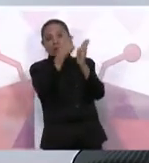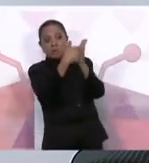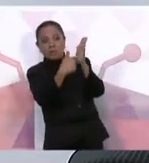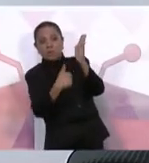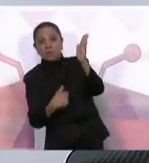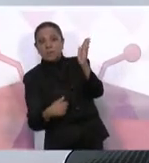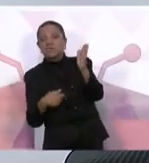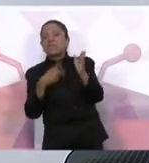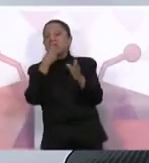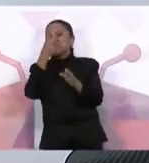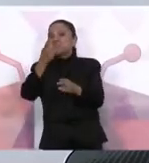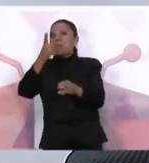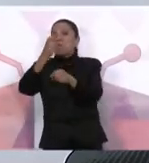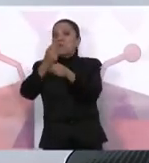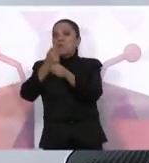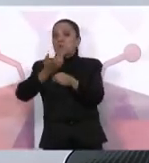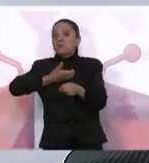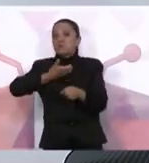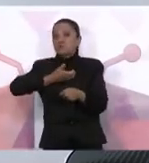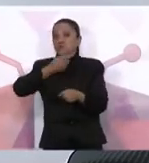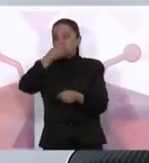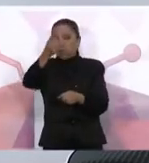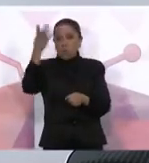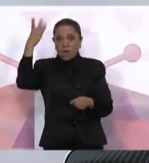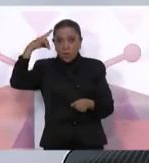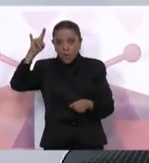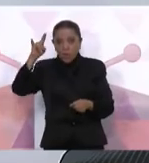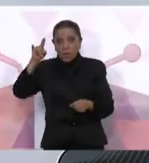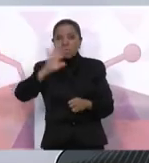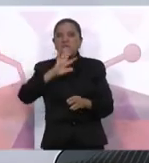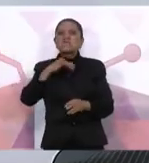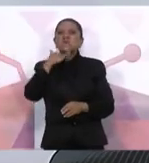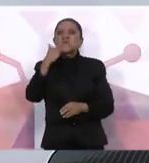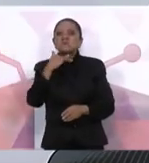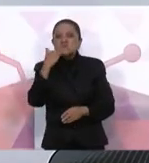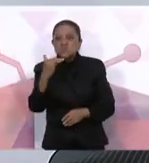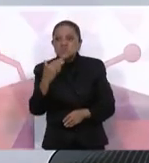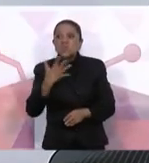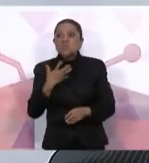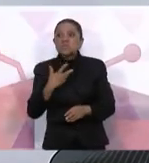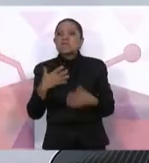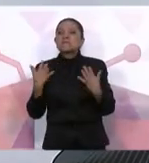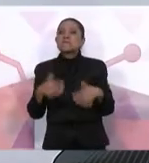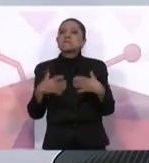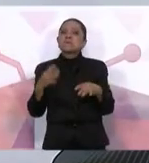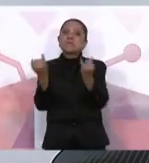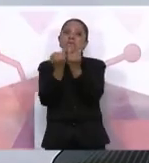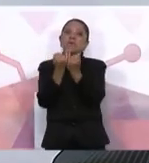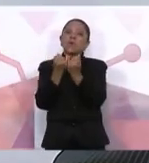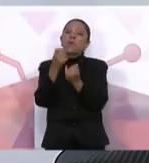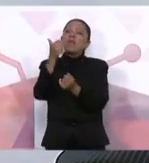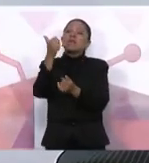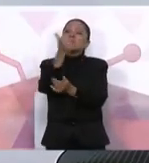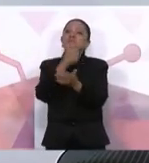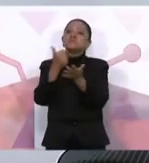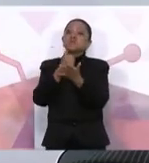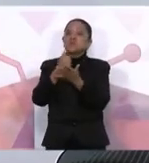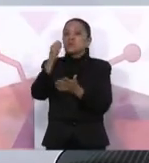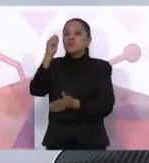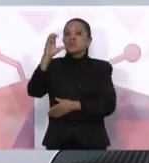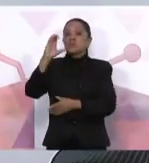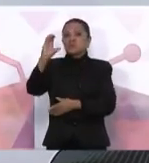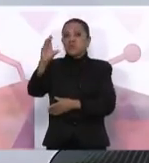los niveles de contaminación han alcanzado los niveles incluso ya de la ciudad de mexico antes de que existiera su programa correctivo